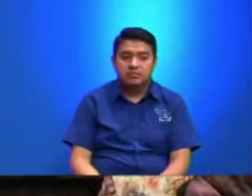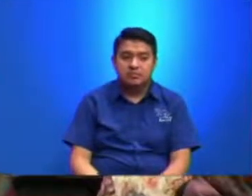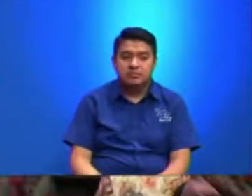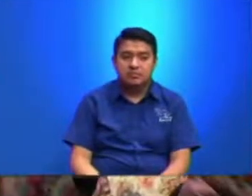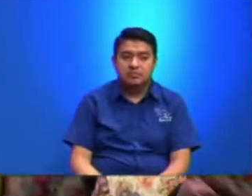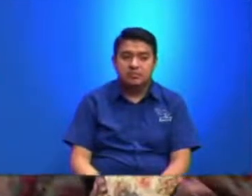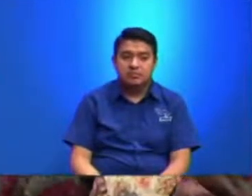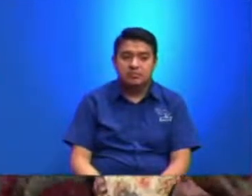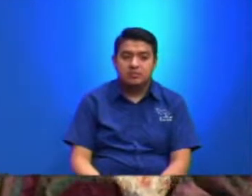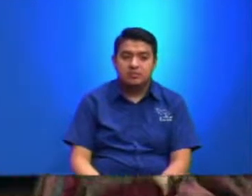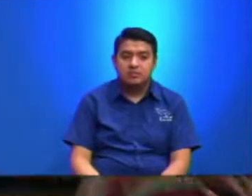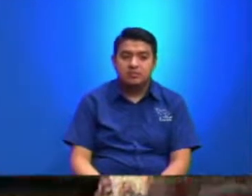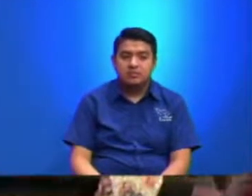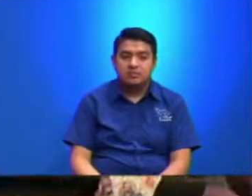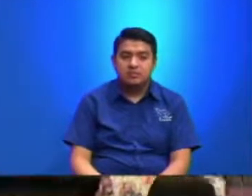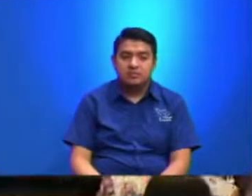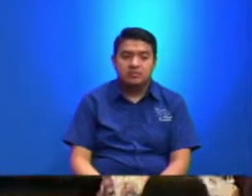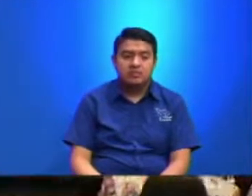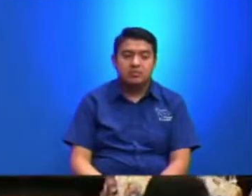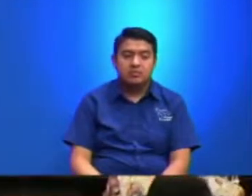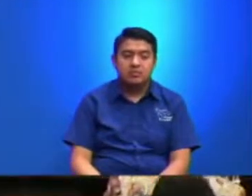y el micrófono. Sí,